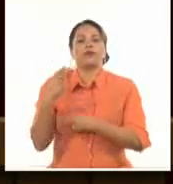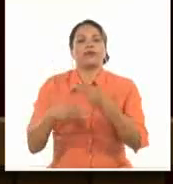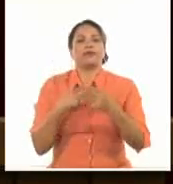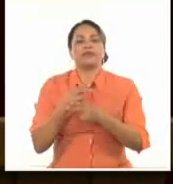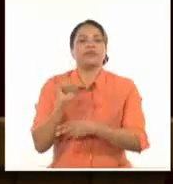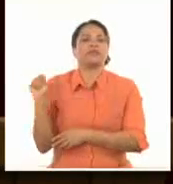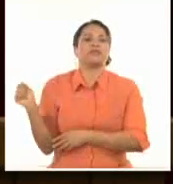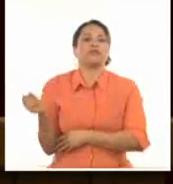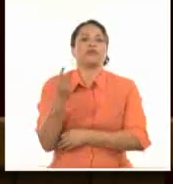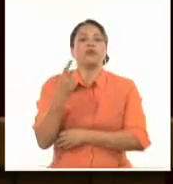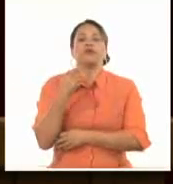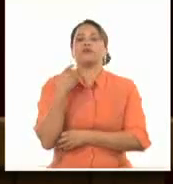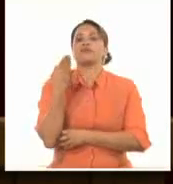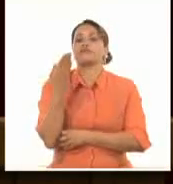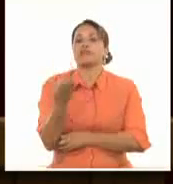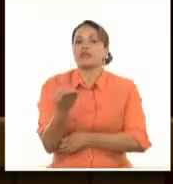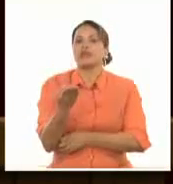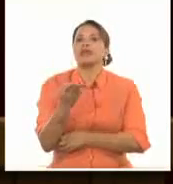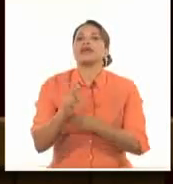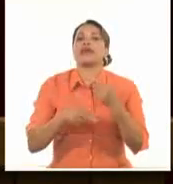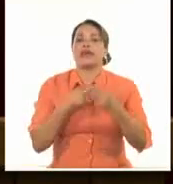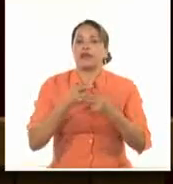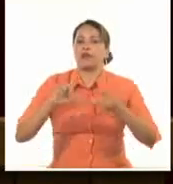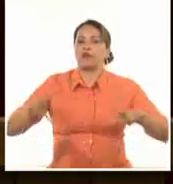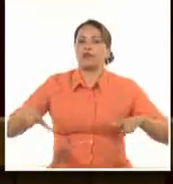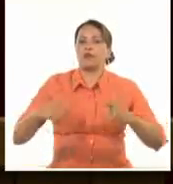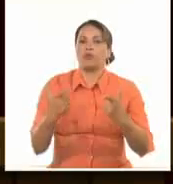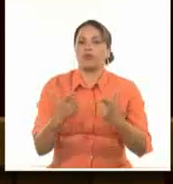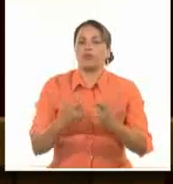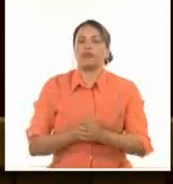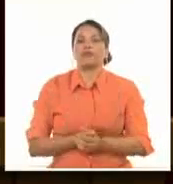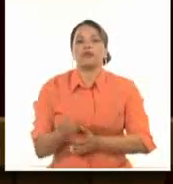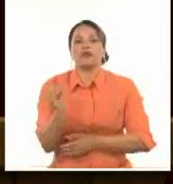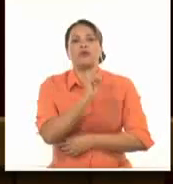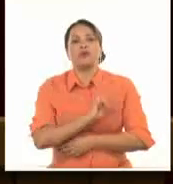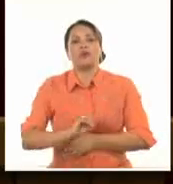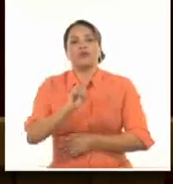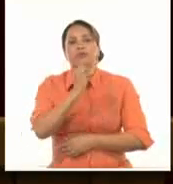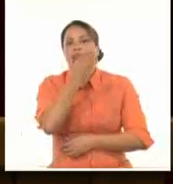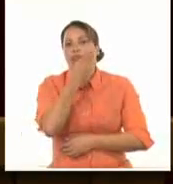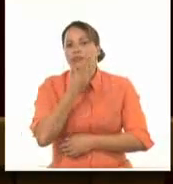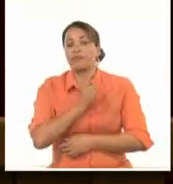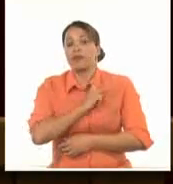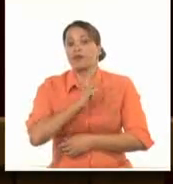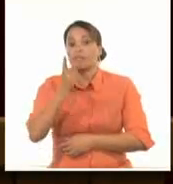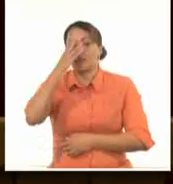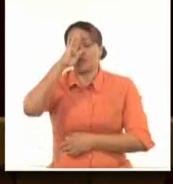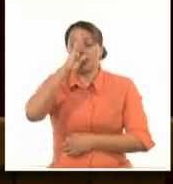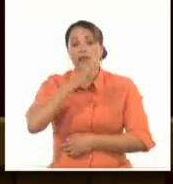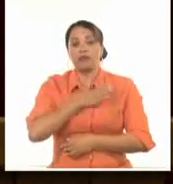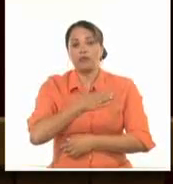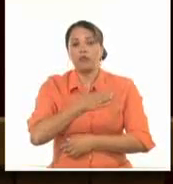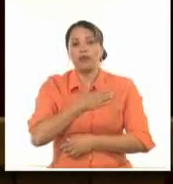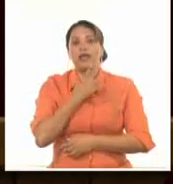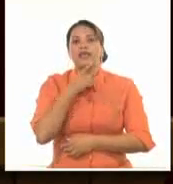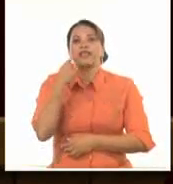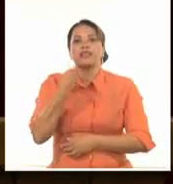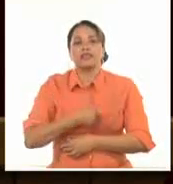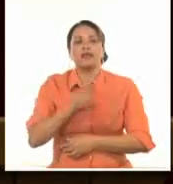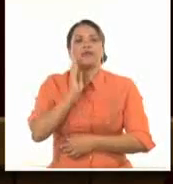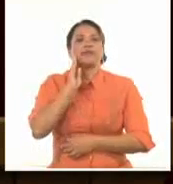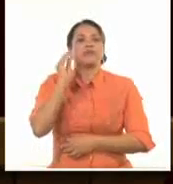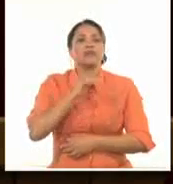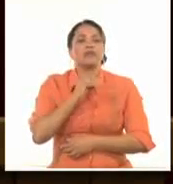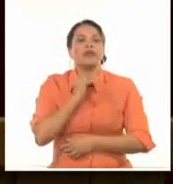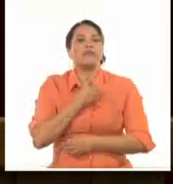en exigir que se haga. Una organización juvenil de vanguardia en Cuba tiene que llevar consigo los símbolos